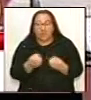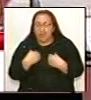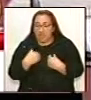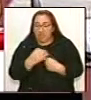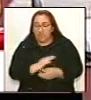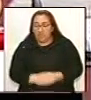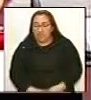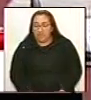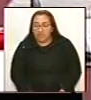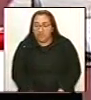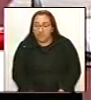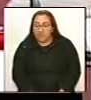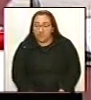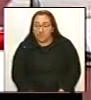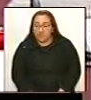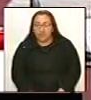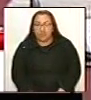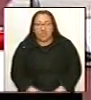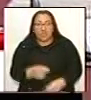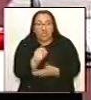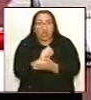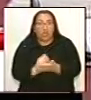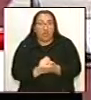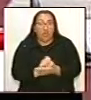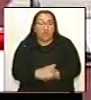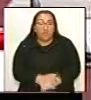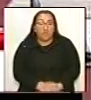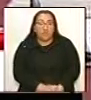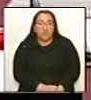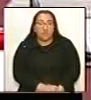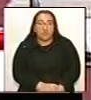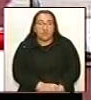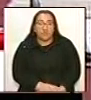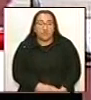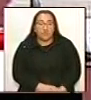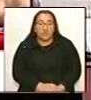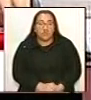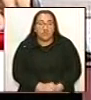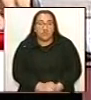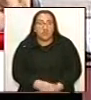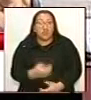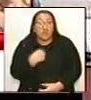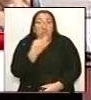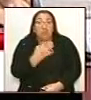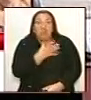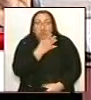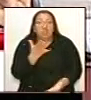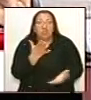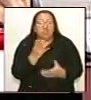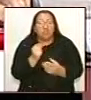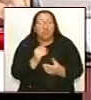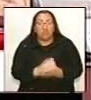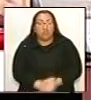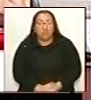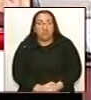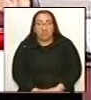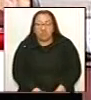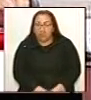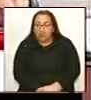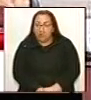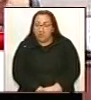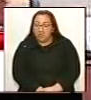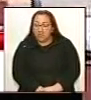distribuyen nada. Y de ese contrato no ignoro inclusive el alcance.